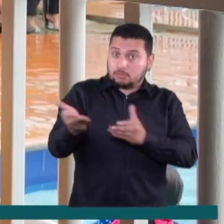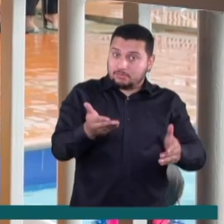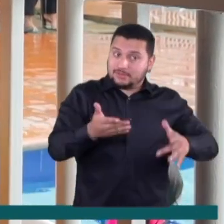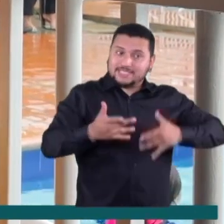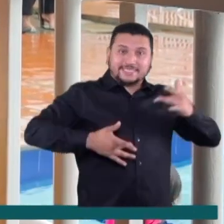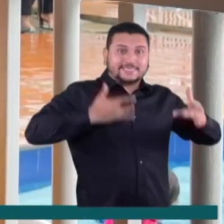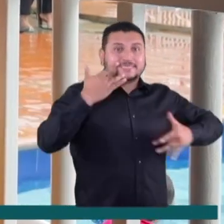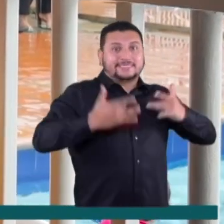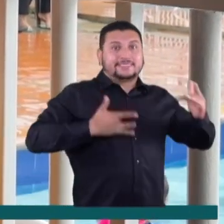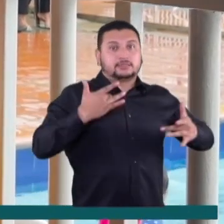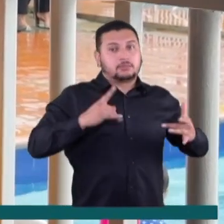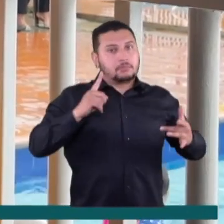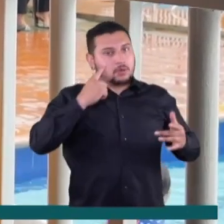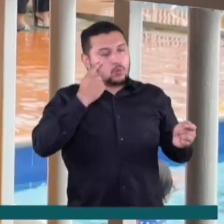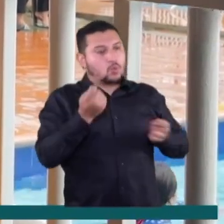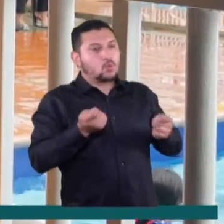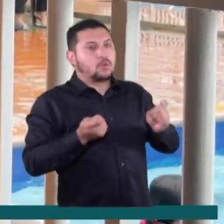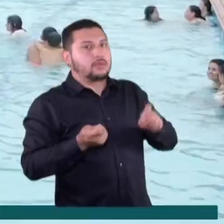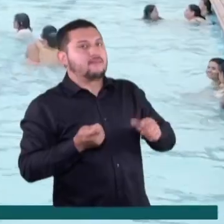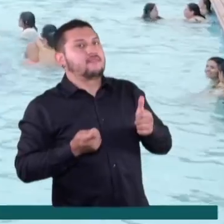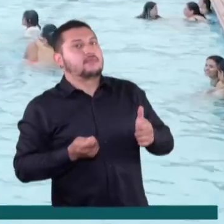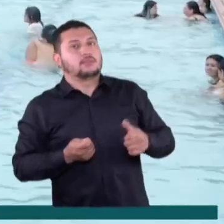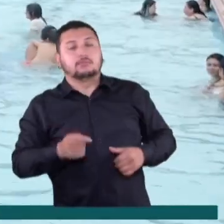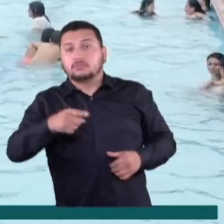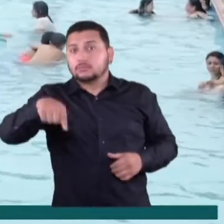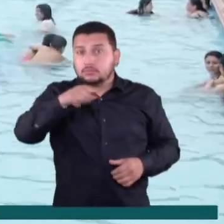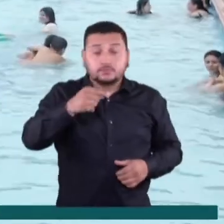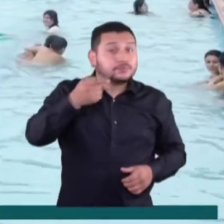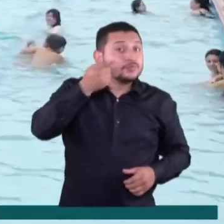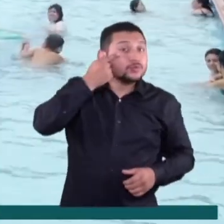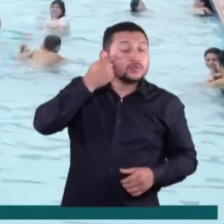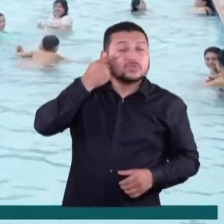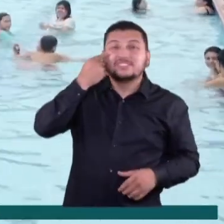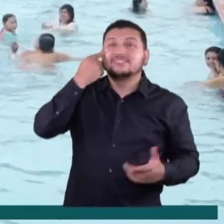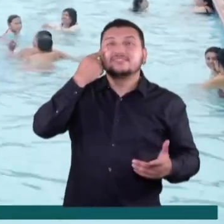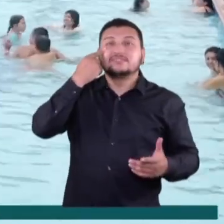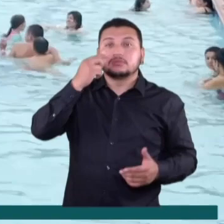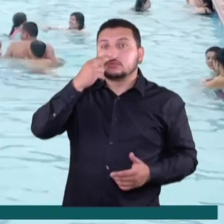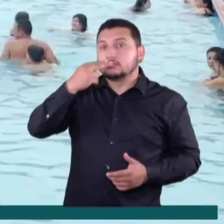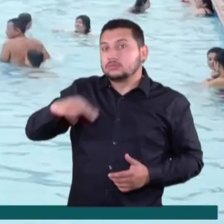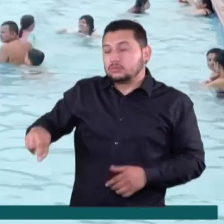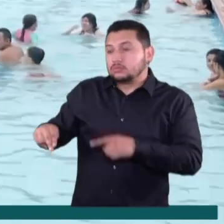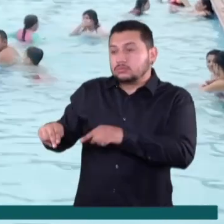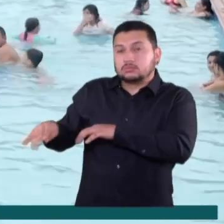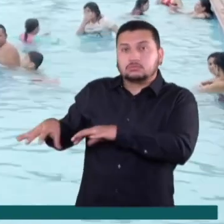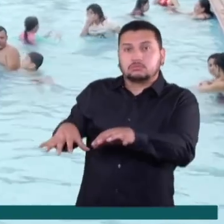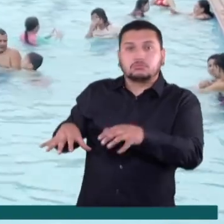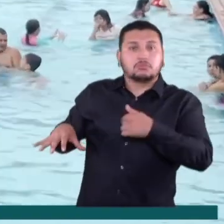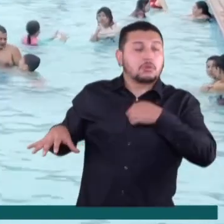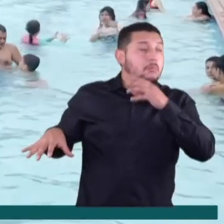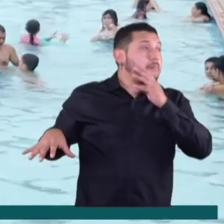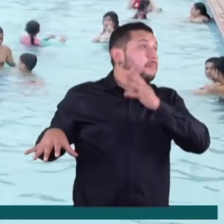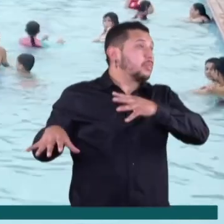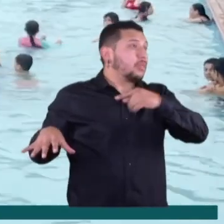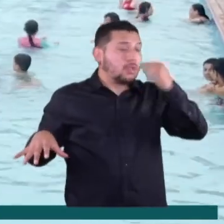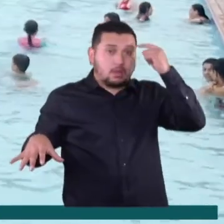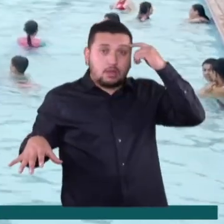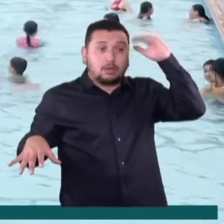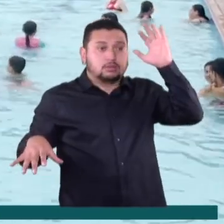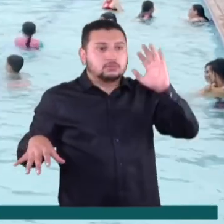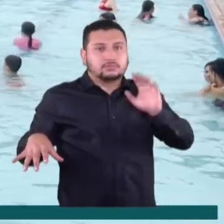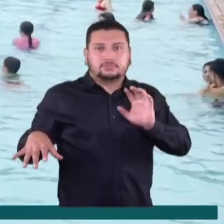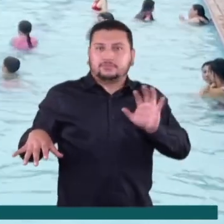pero también ejerciendo un gran control. Estemos muy atentos al comportamiento de nuestros hijos. No, de verdad,